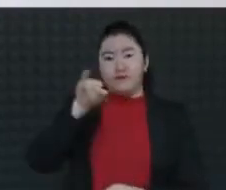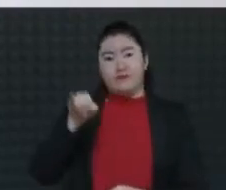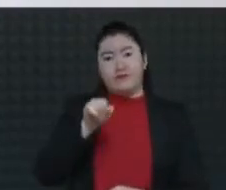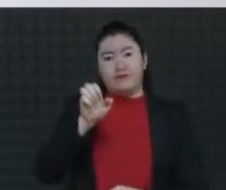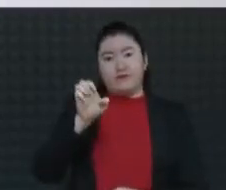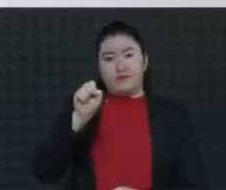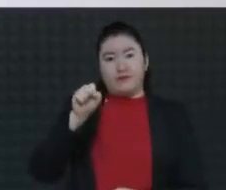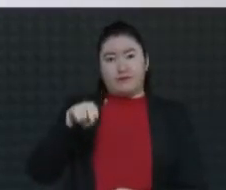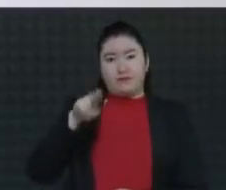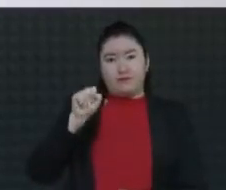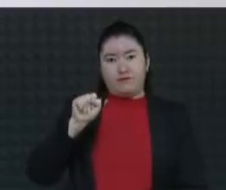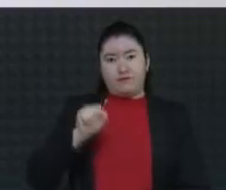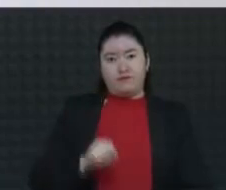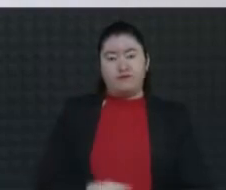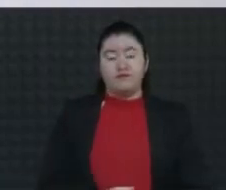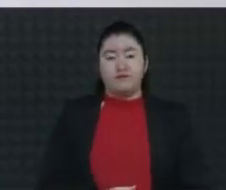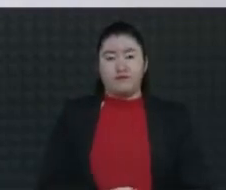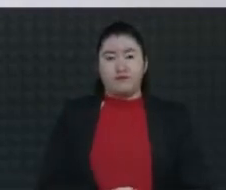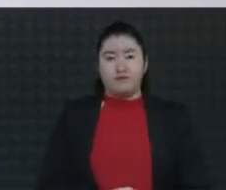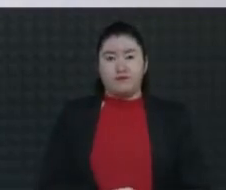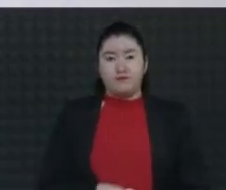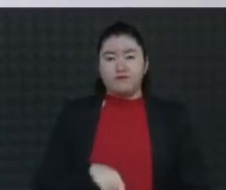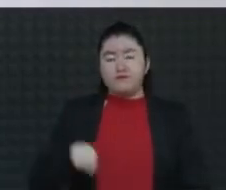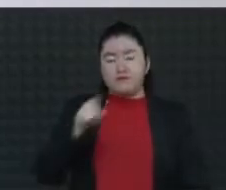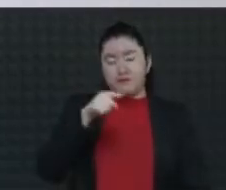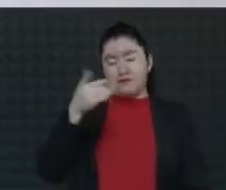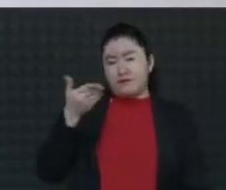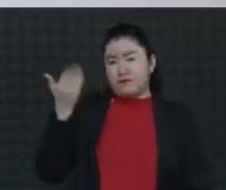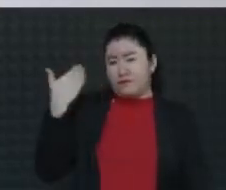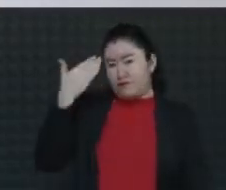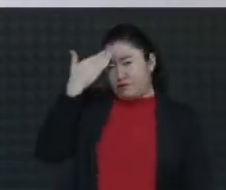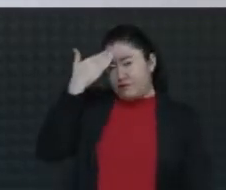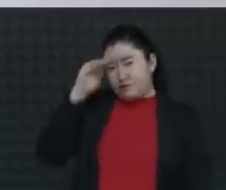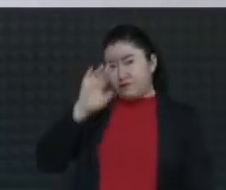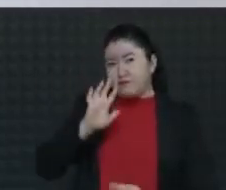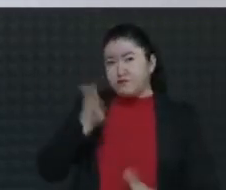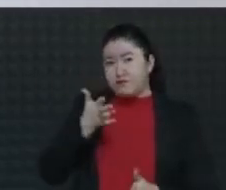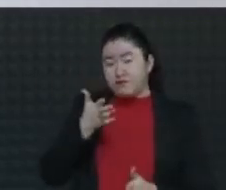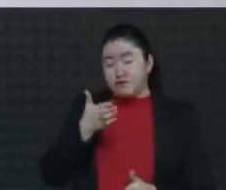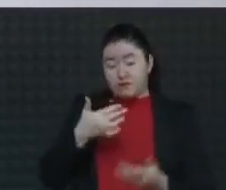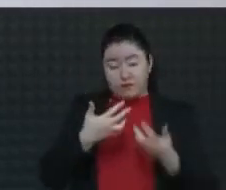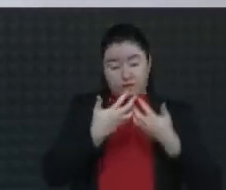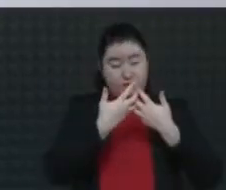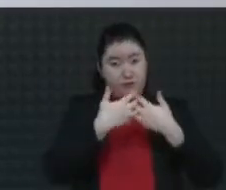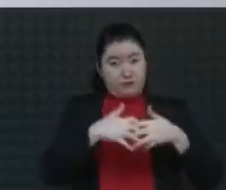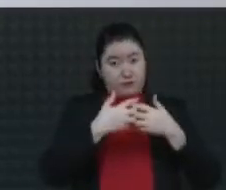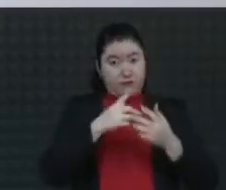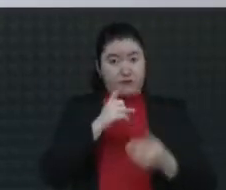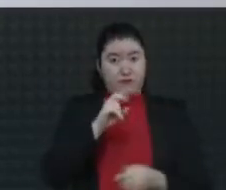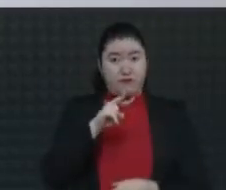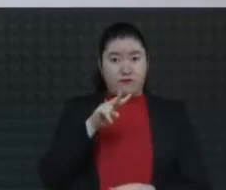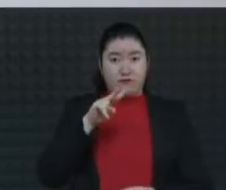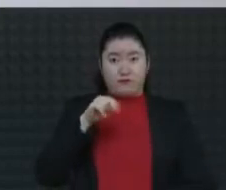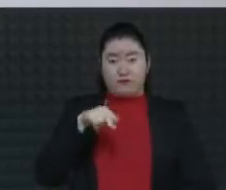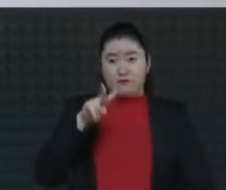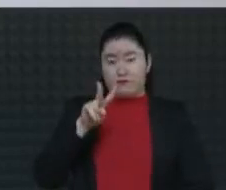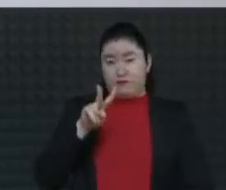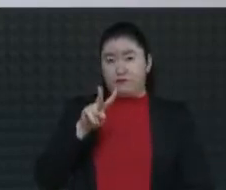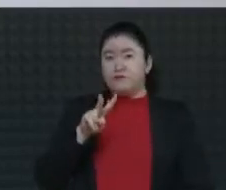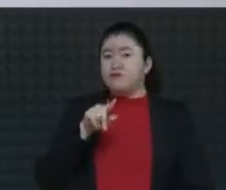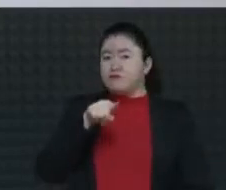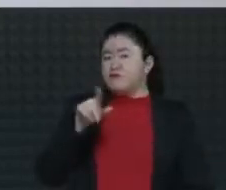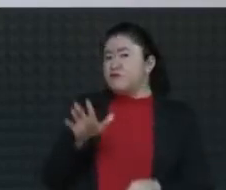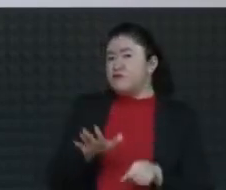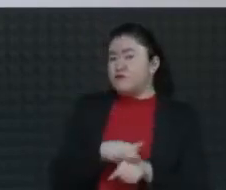Medina. Como ustedes han sido informados anteriormente, la empresa DNB fue elegida por su